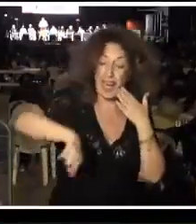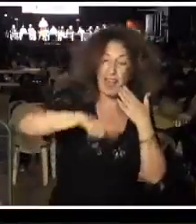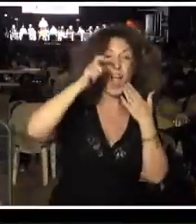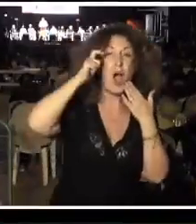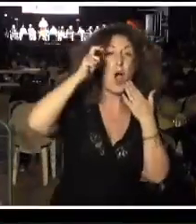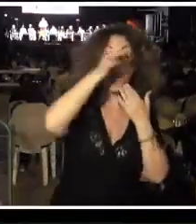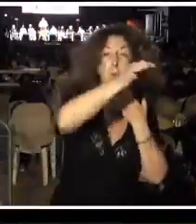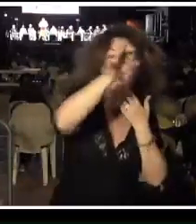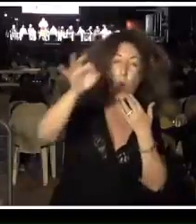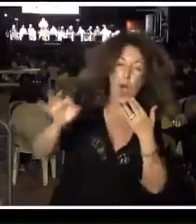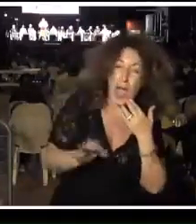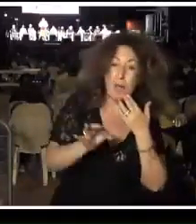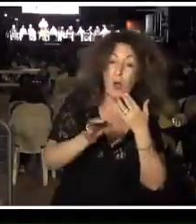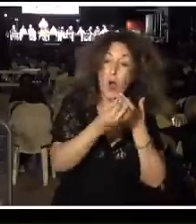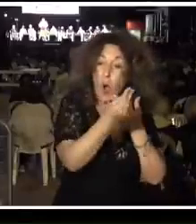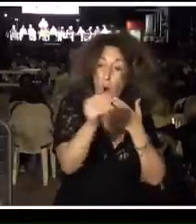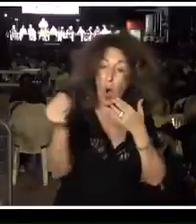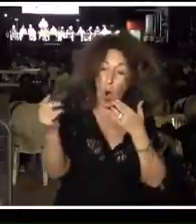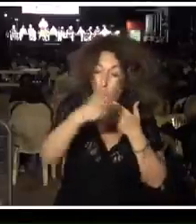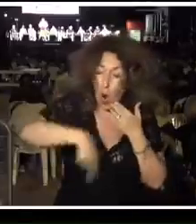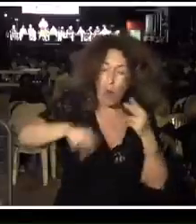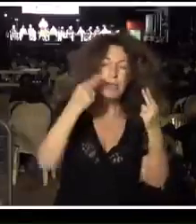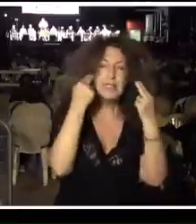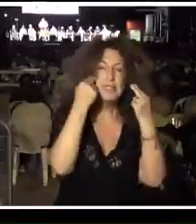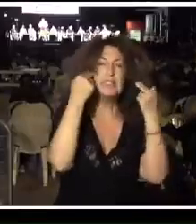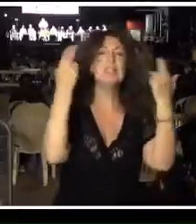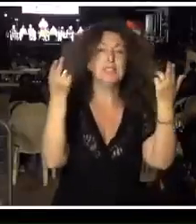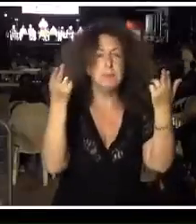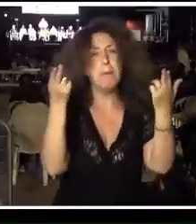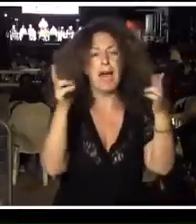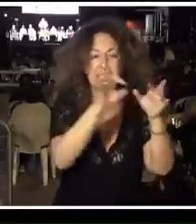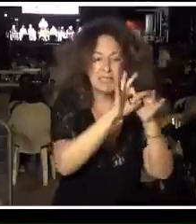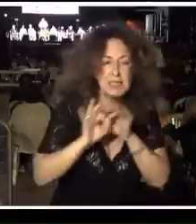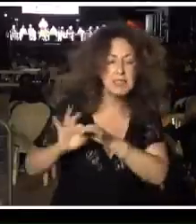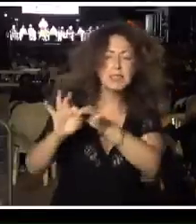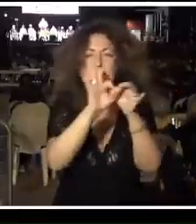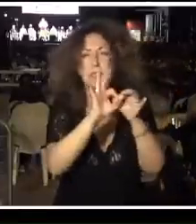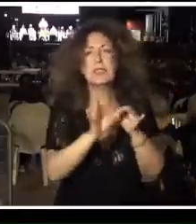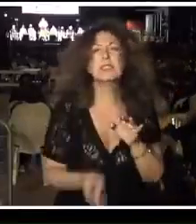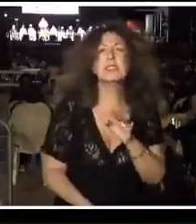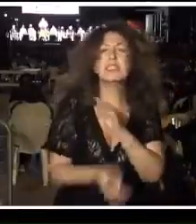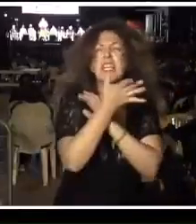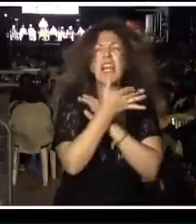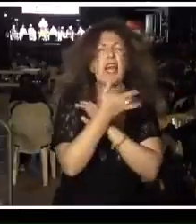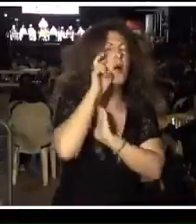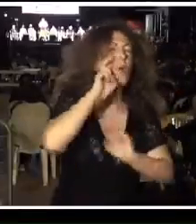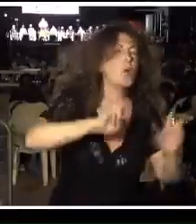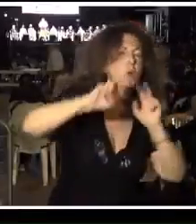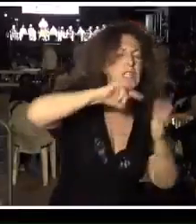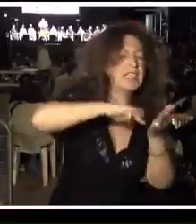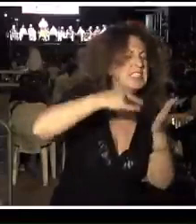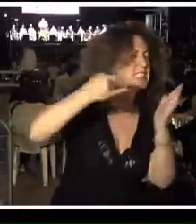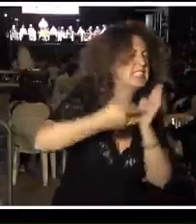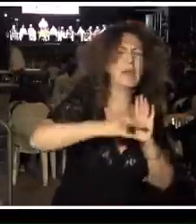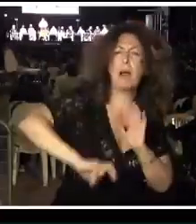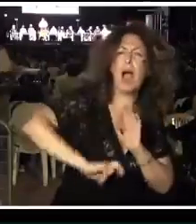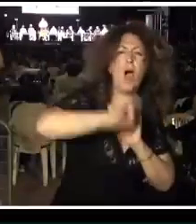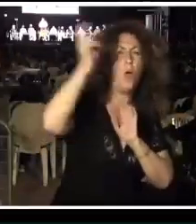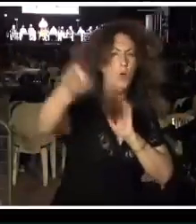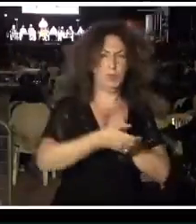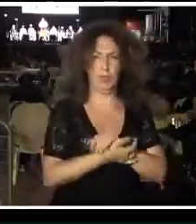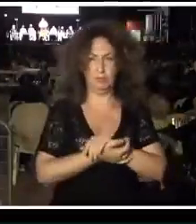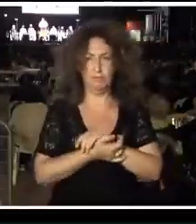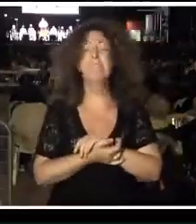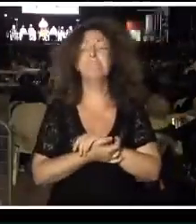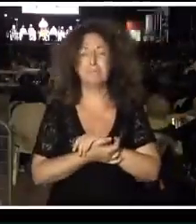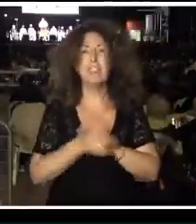mundo levantan sólidas alianzas para la construcción de otro sistema de desarrollo